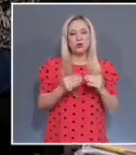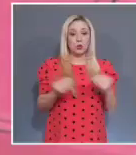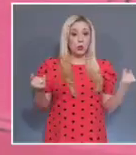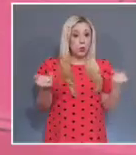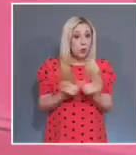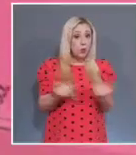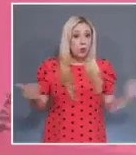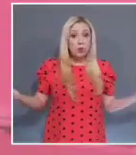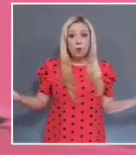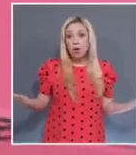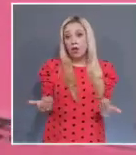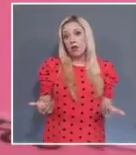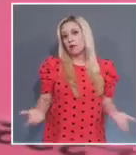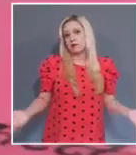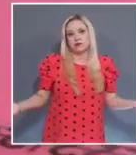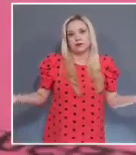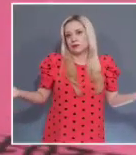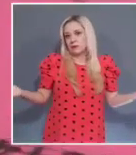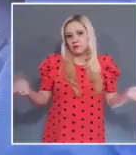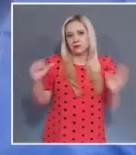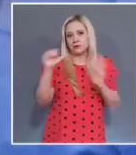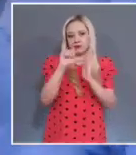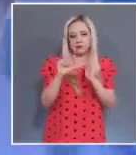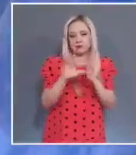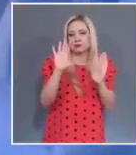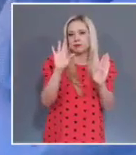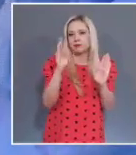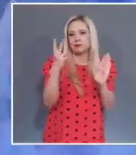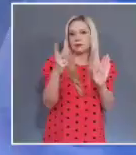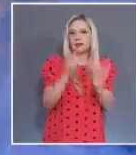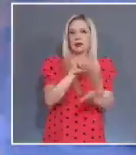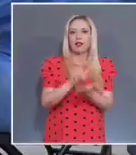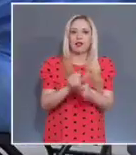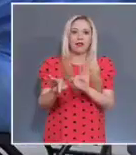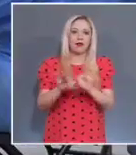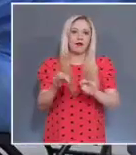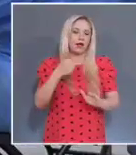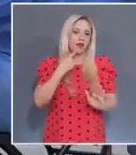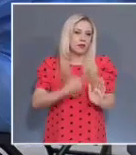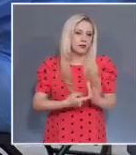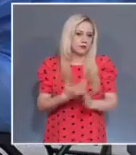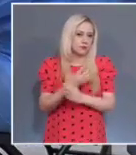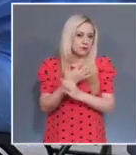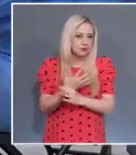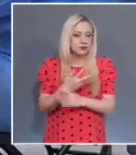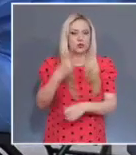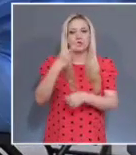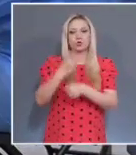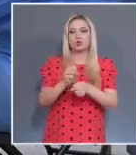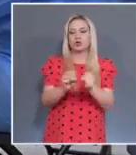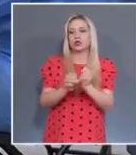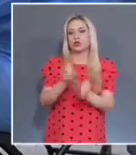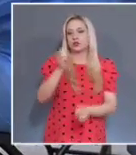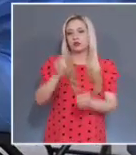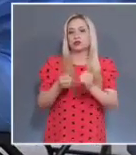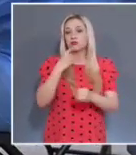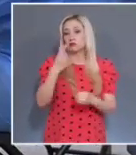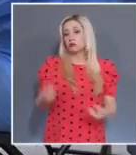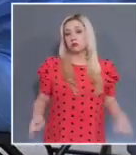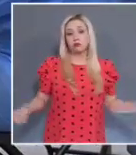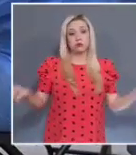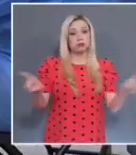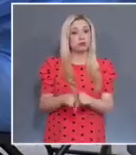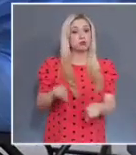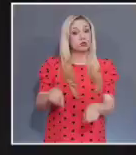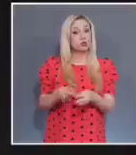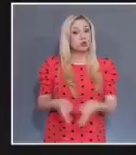trabajo previstas en el artículo 42 de la ley en la materia, que la segunda sala de la Corte estableció como una prerrogativa del trabajador